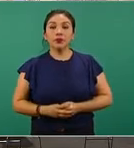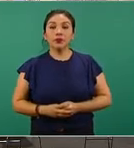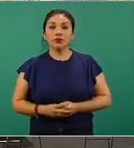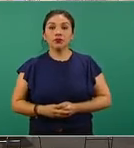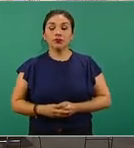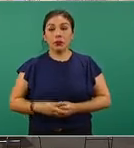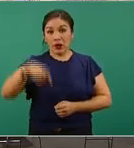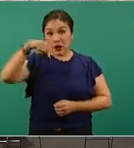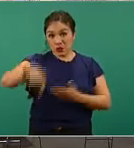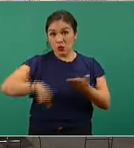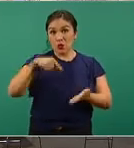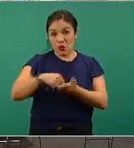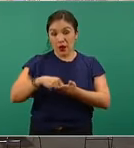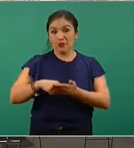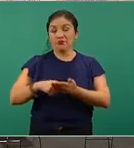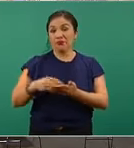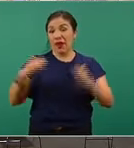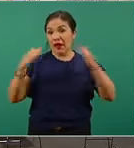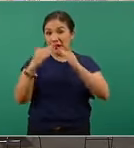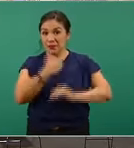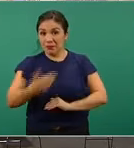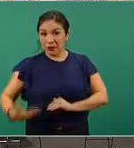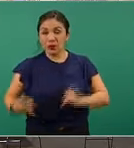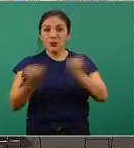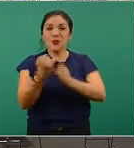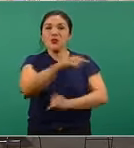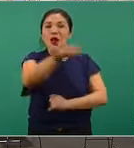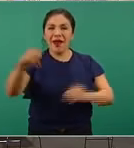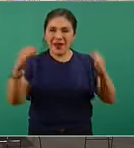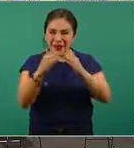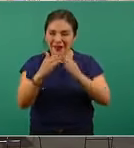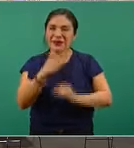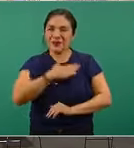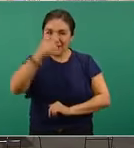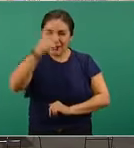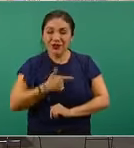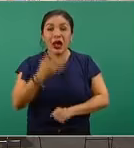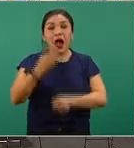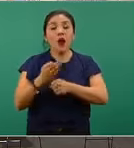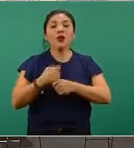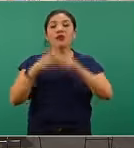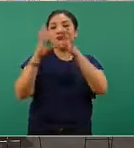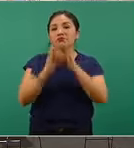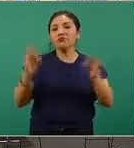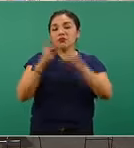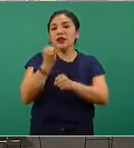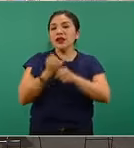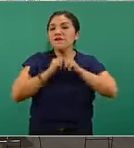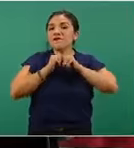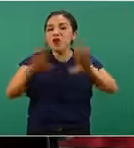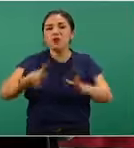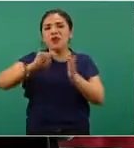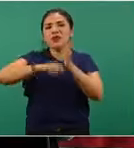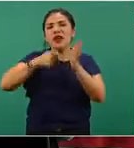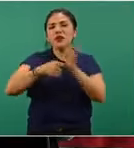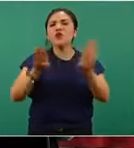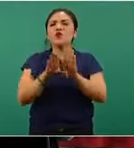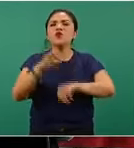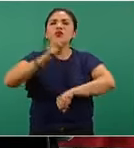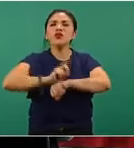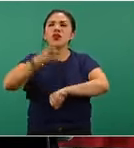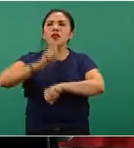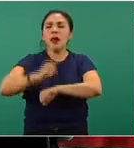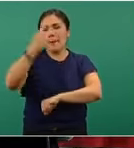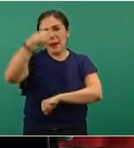en Palacio como en casa. Pues vamos a presentar el informe técnico diario